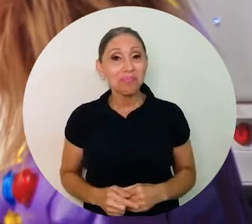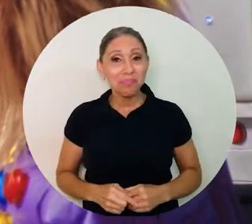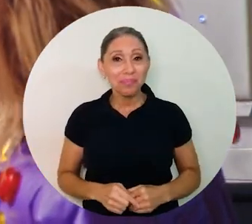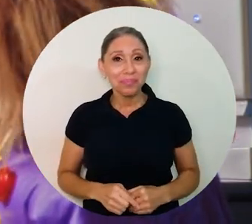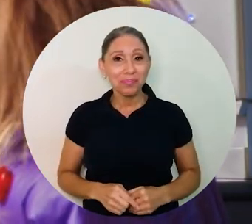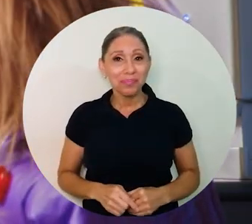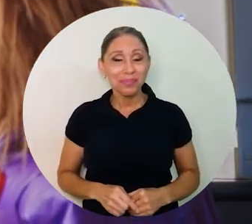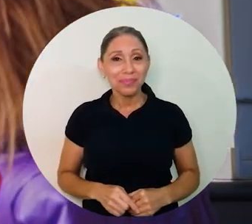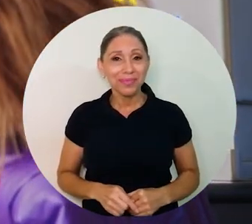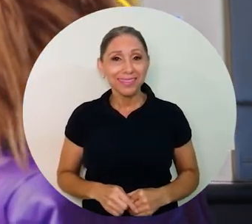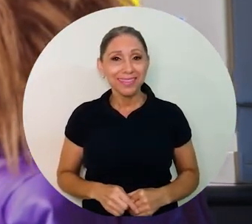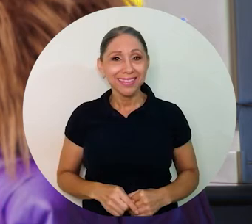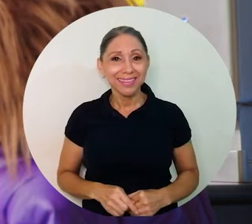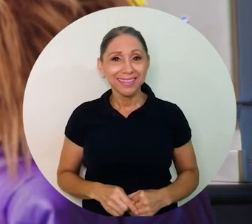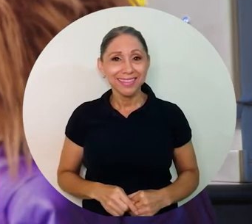Vamos a ver.